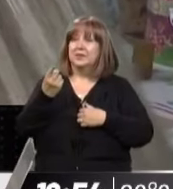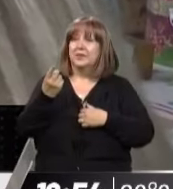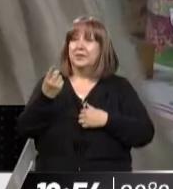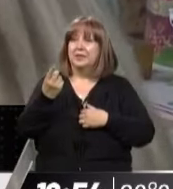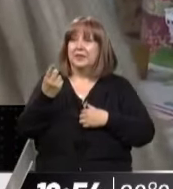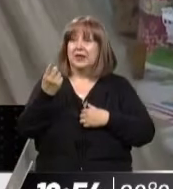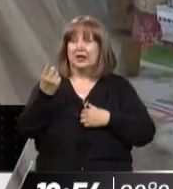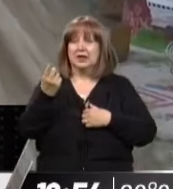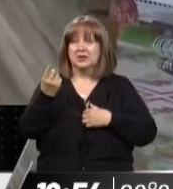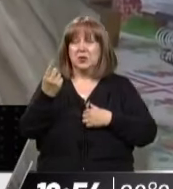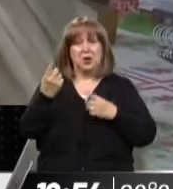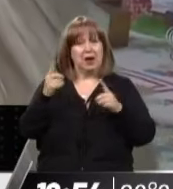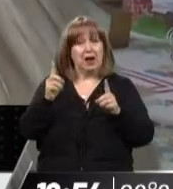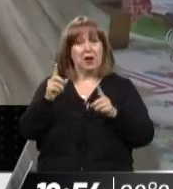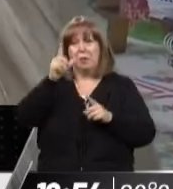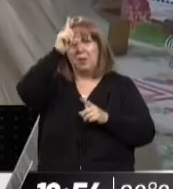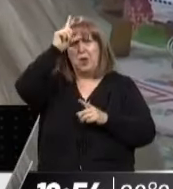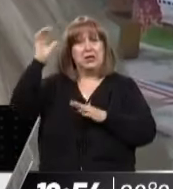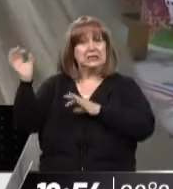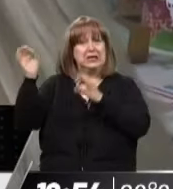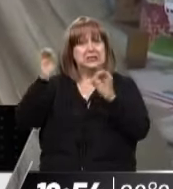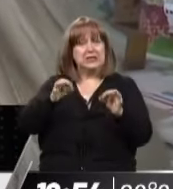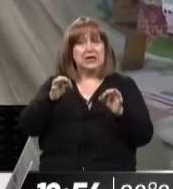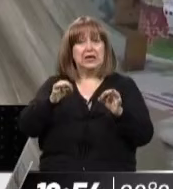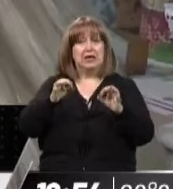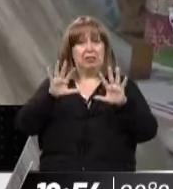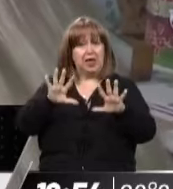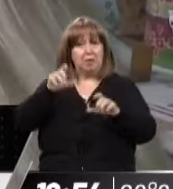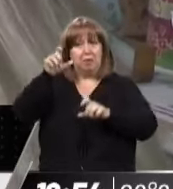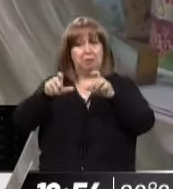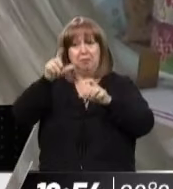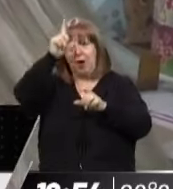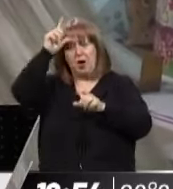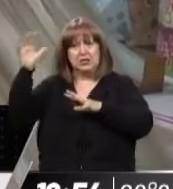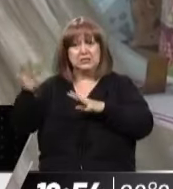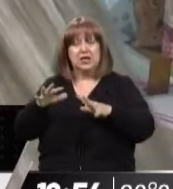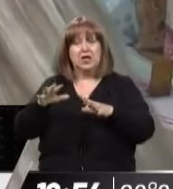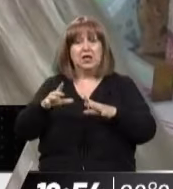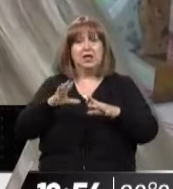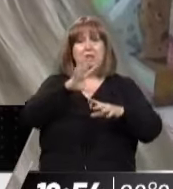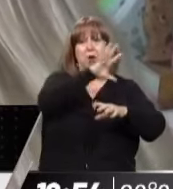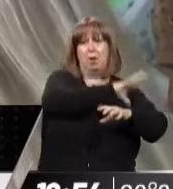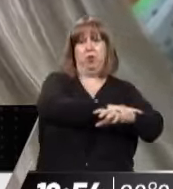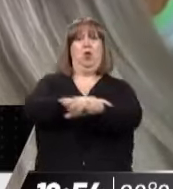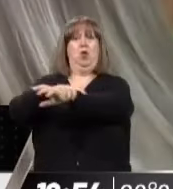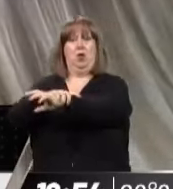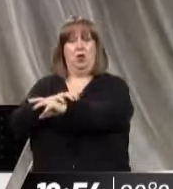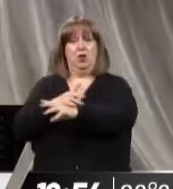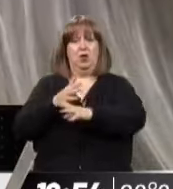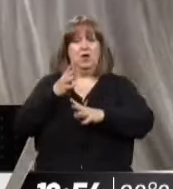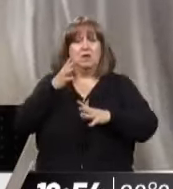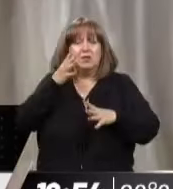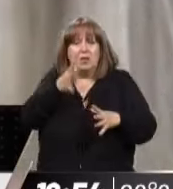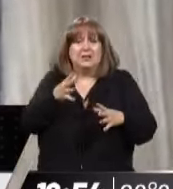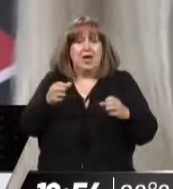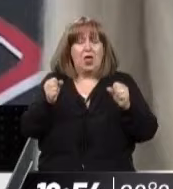la parte en que llegan los policías que eran más de diez sino también la violencia con la que actuaron Cuál fue